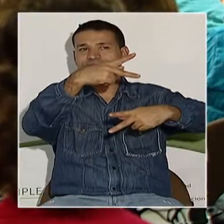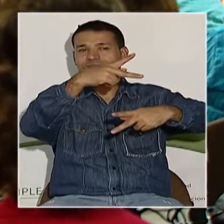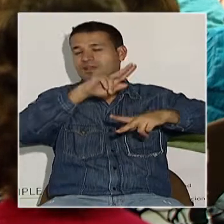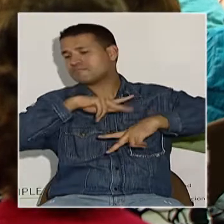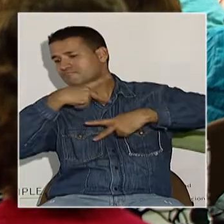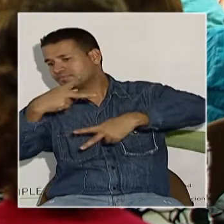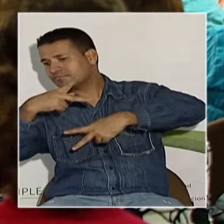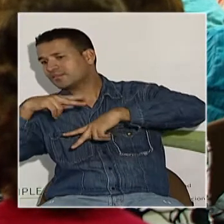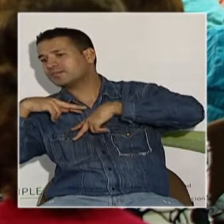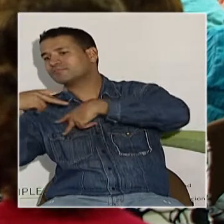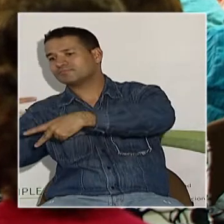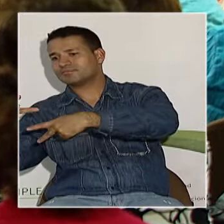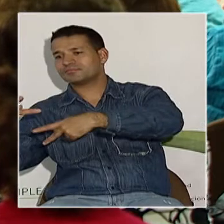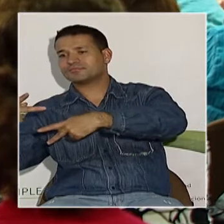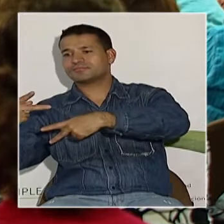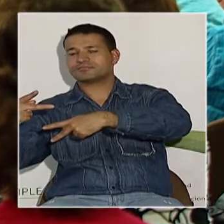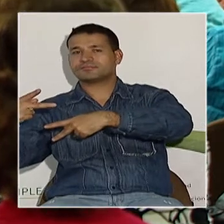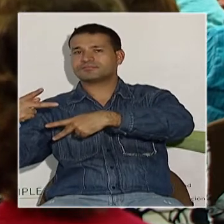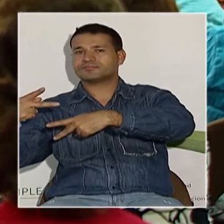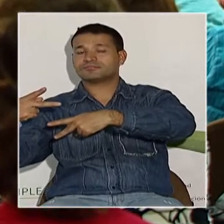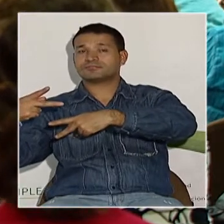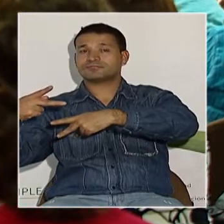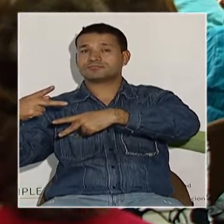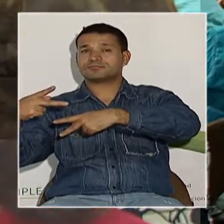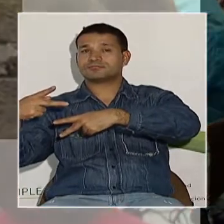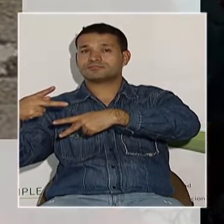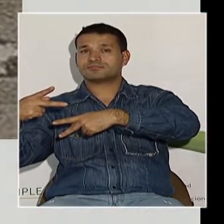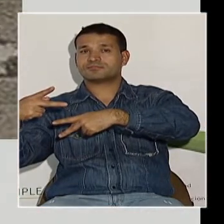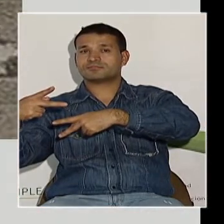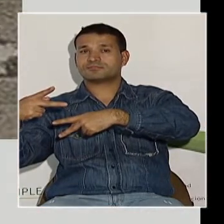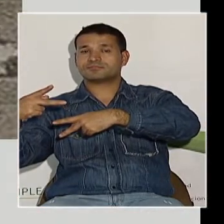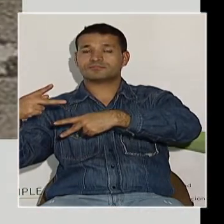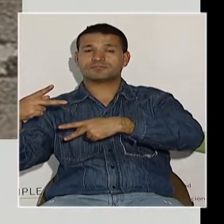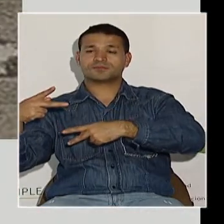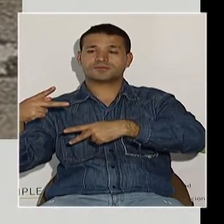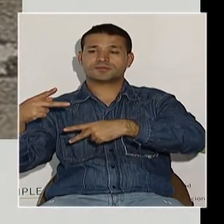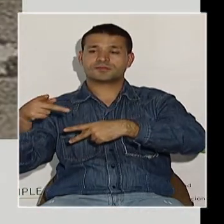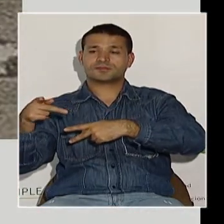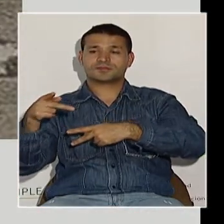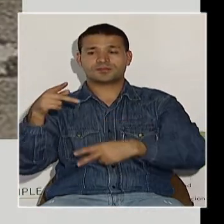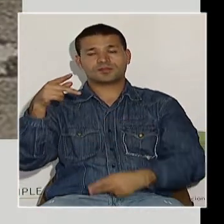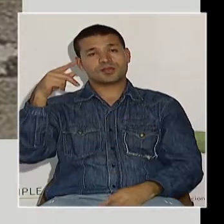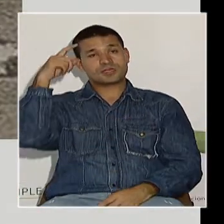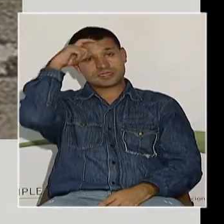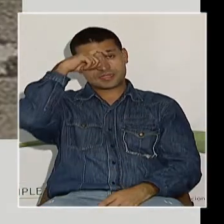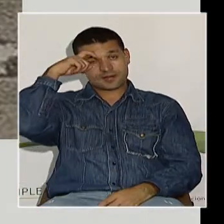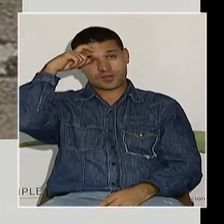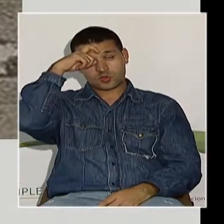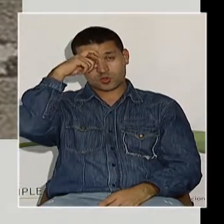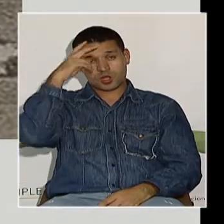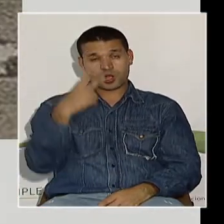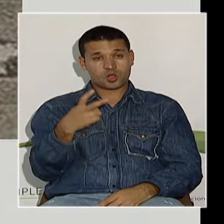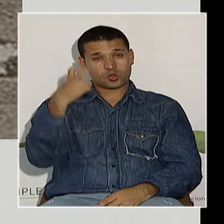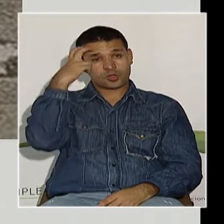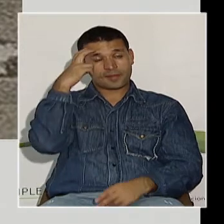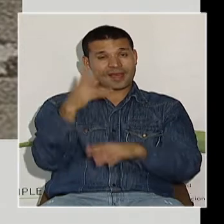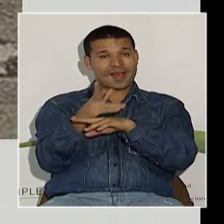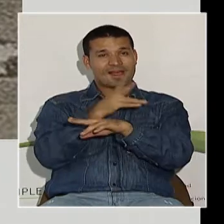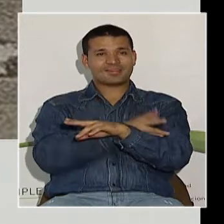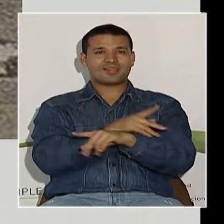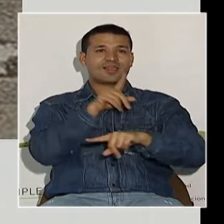Y entonces hay un método muy antiguo, que es la sabiduría y el conocimiento. Los griegos lo habían